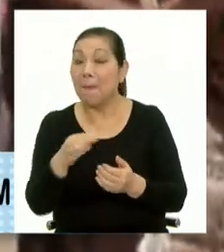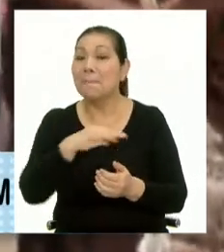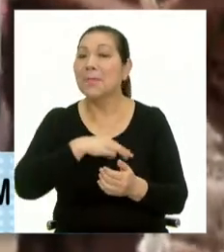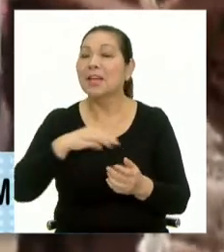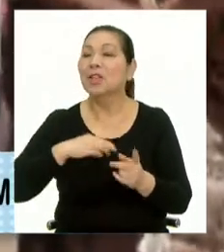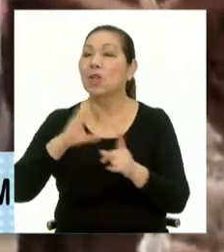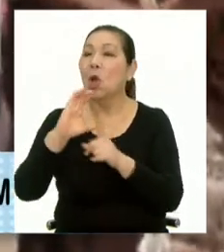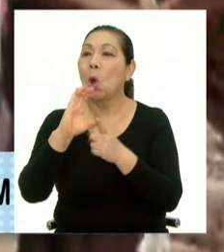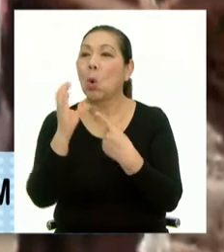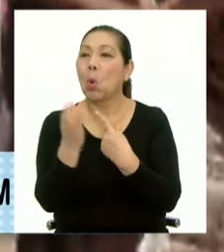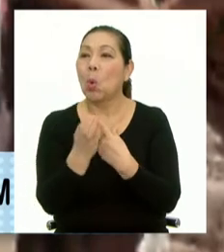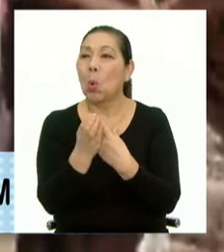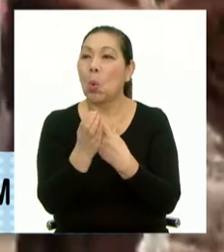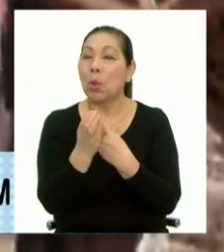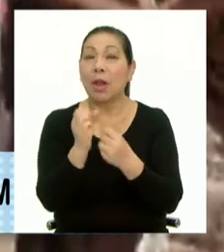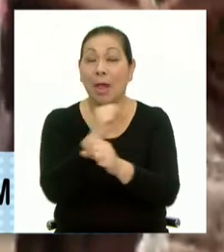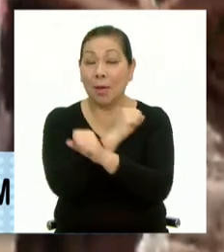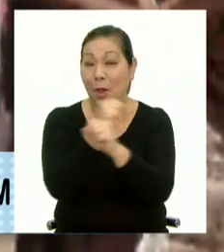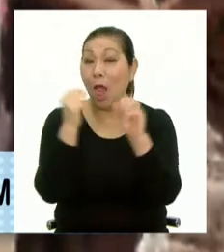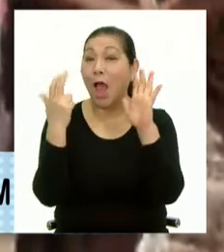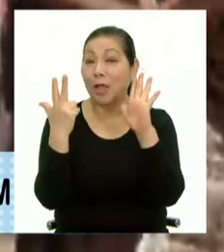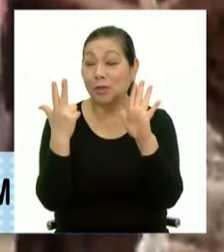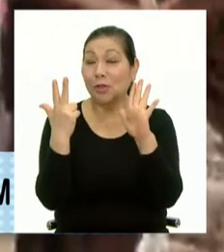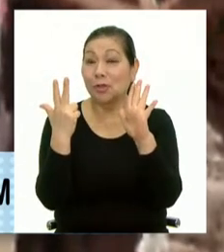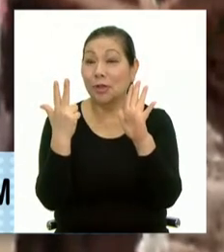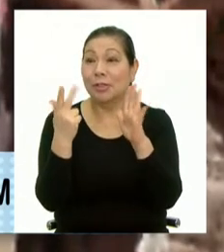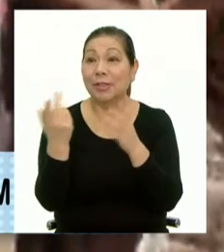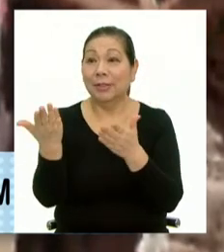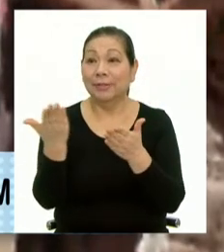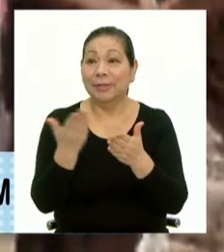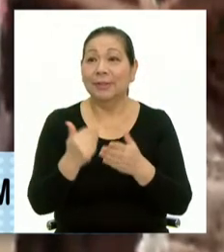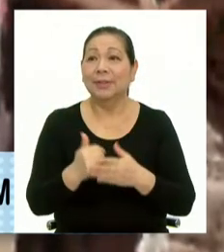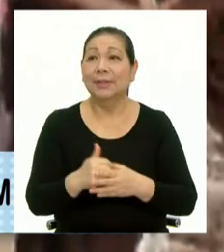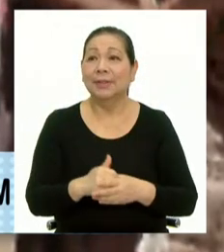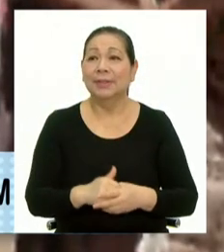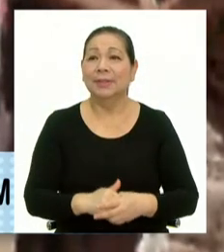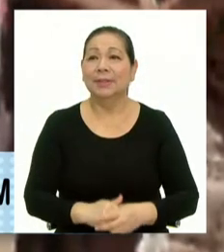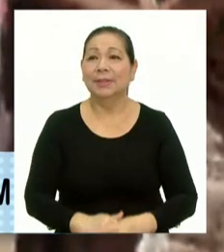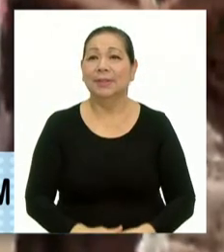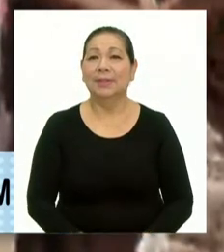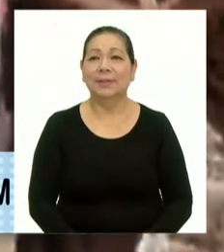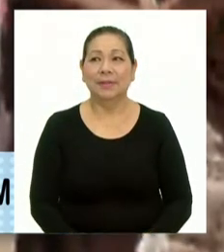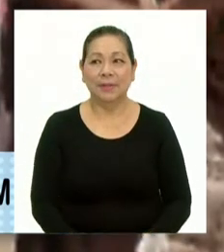de Cultura, Ciro Gálvez, desde las 8 de la mañana para participar.